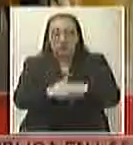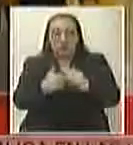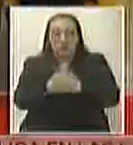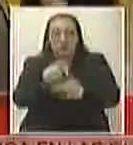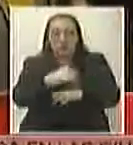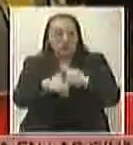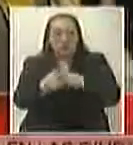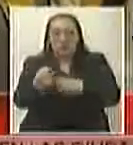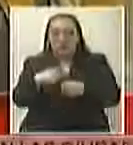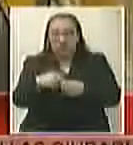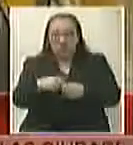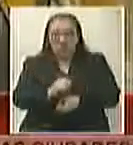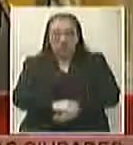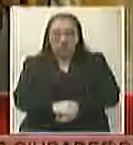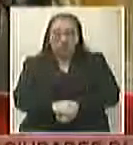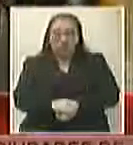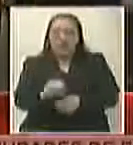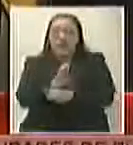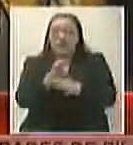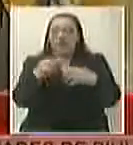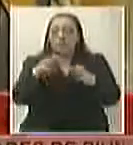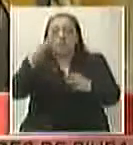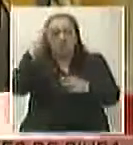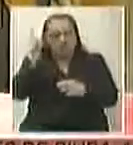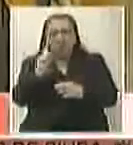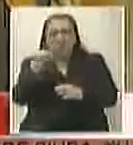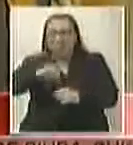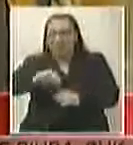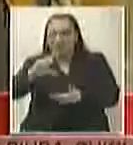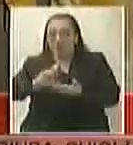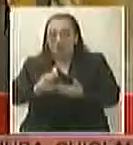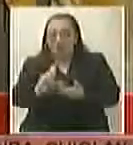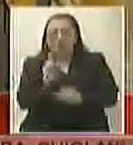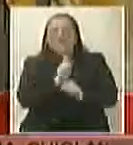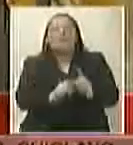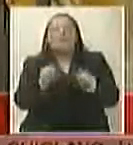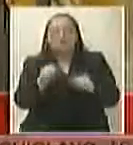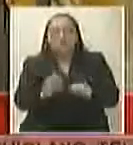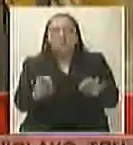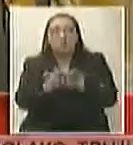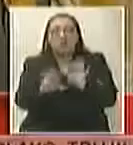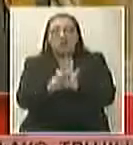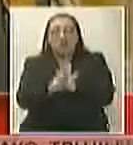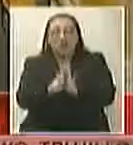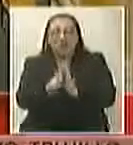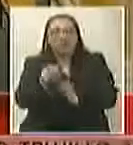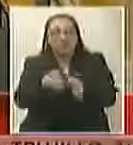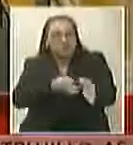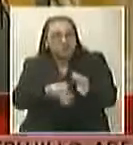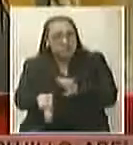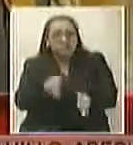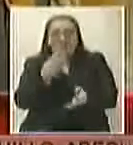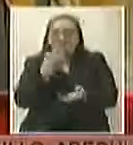estén todos incluidos. La carrera pública magisterial no es una mala ley, pero sí era importante hacer algunos reajustes de tal